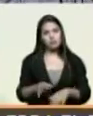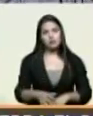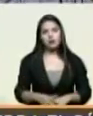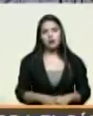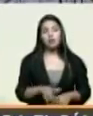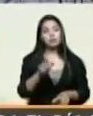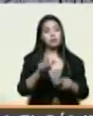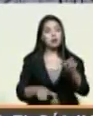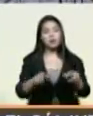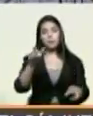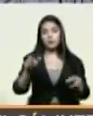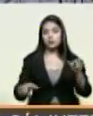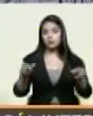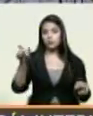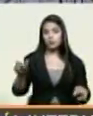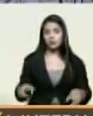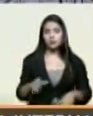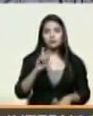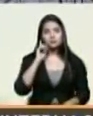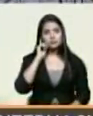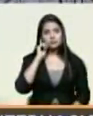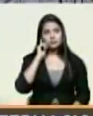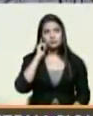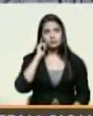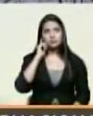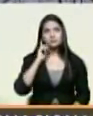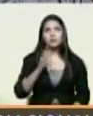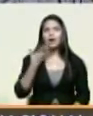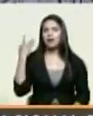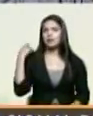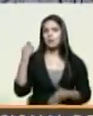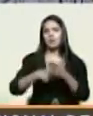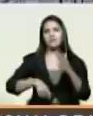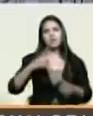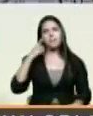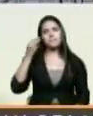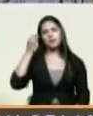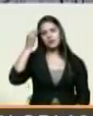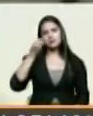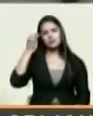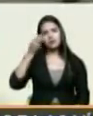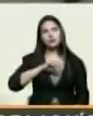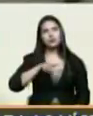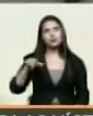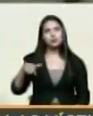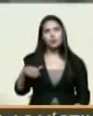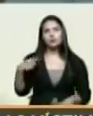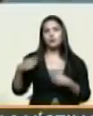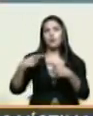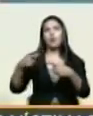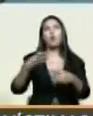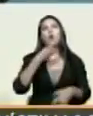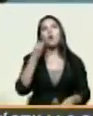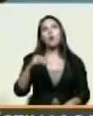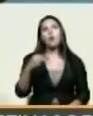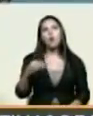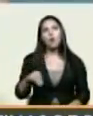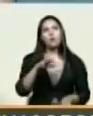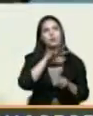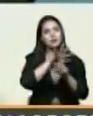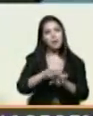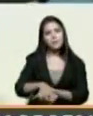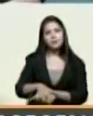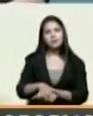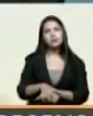de las personas. Prohibía hasta pensar. Fuimos una generación de jóvenes